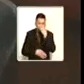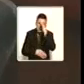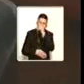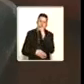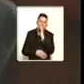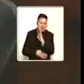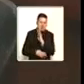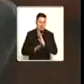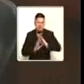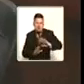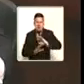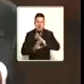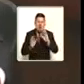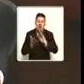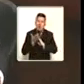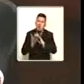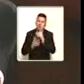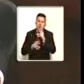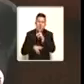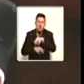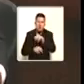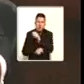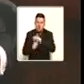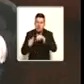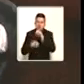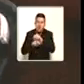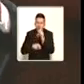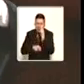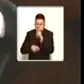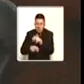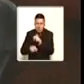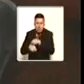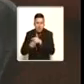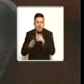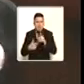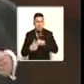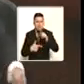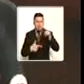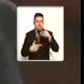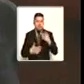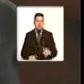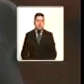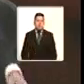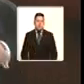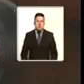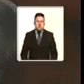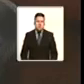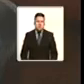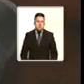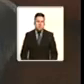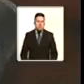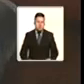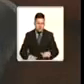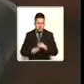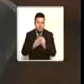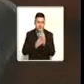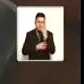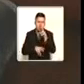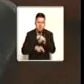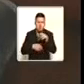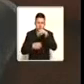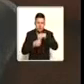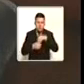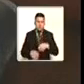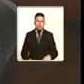de la cesación de la acción penal contra el cultivador en momentos donde está creciendo exponencialmente esa área sembrada de cultivo